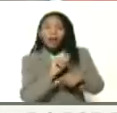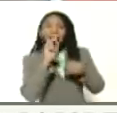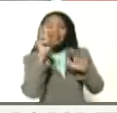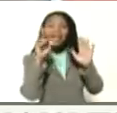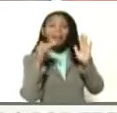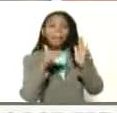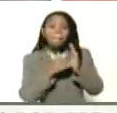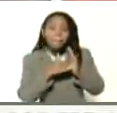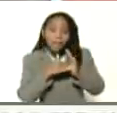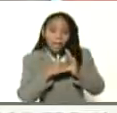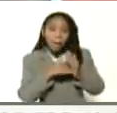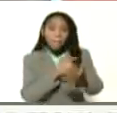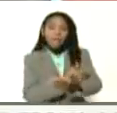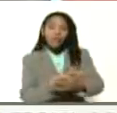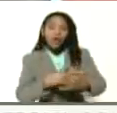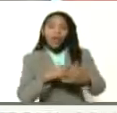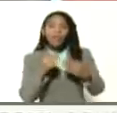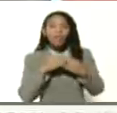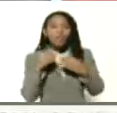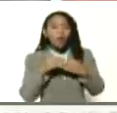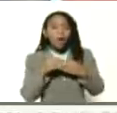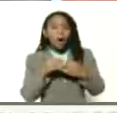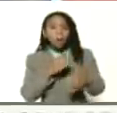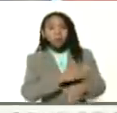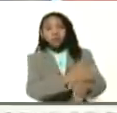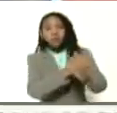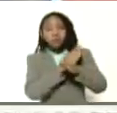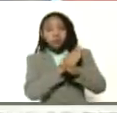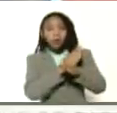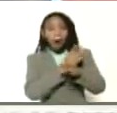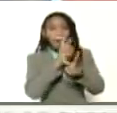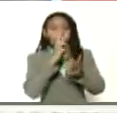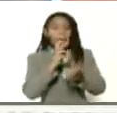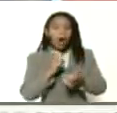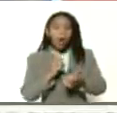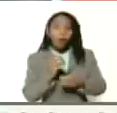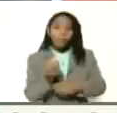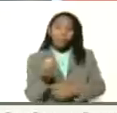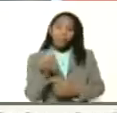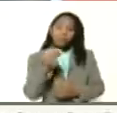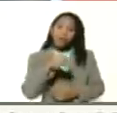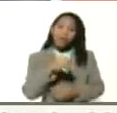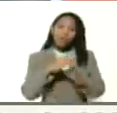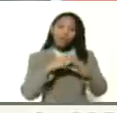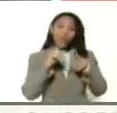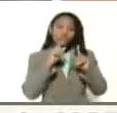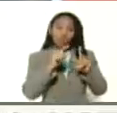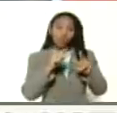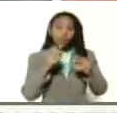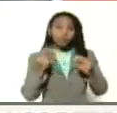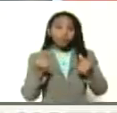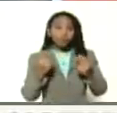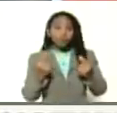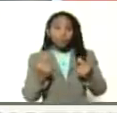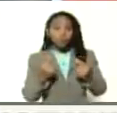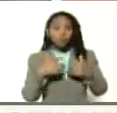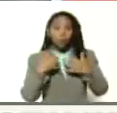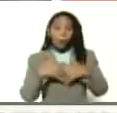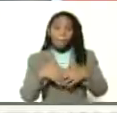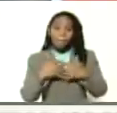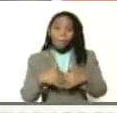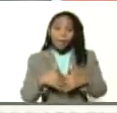7.000 millones de dólares líquidos bloqueados en bancos, además de todos sus activos, sus